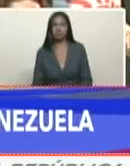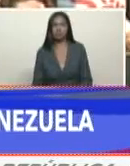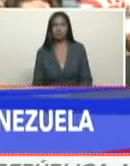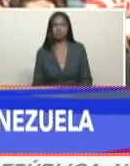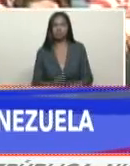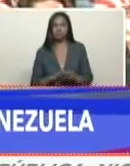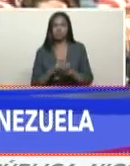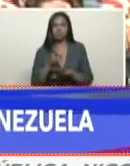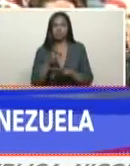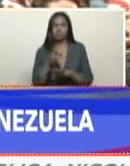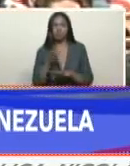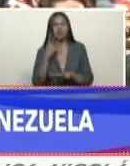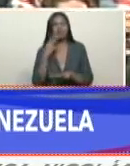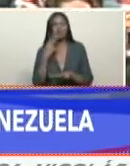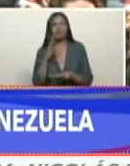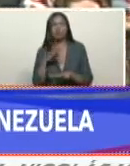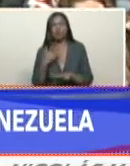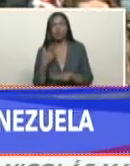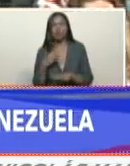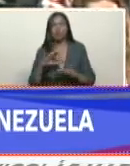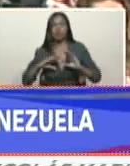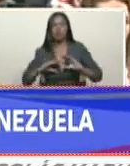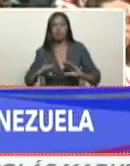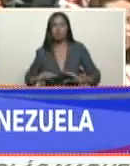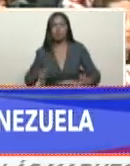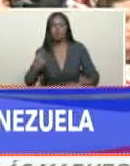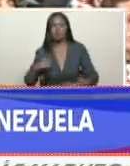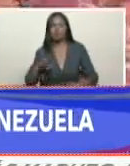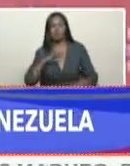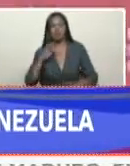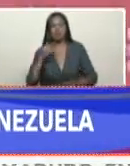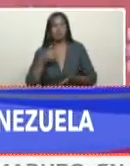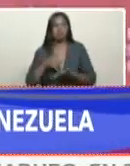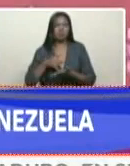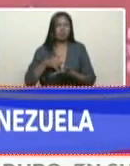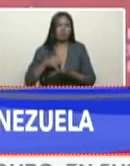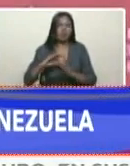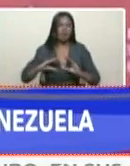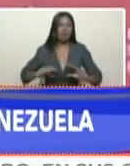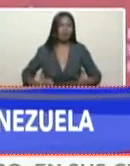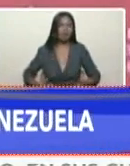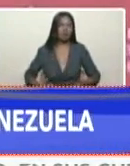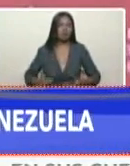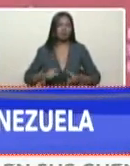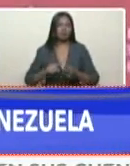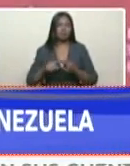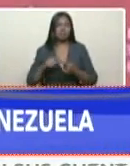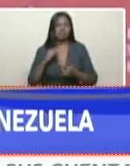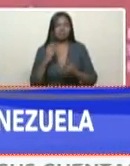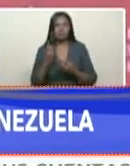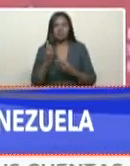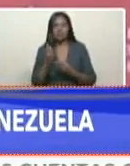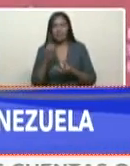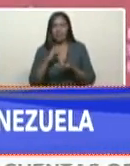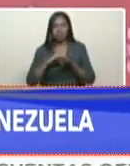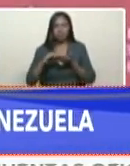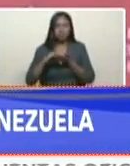Porque eso es como cuando uno en el cuerpo pueda tener una lesión que no se ha terminado de curar.